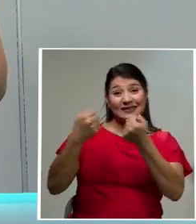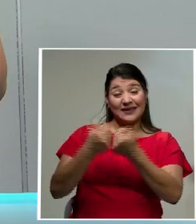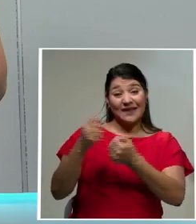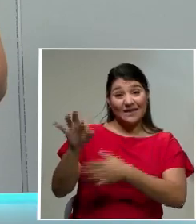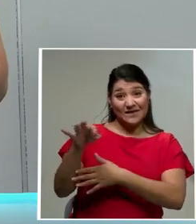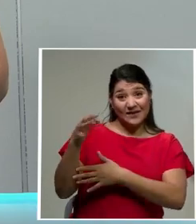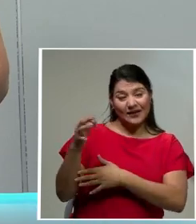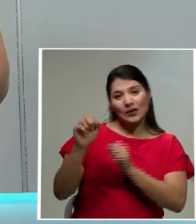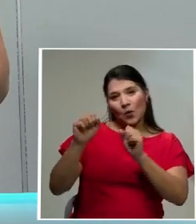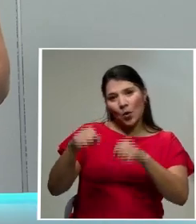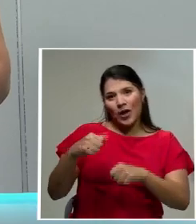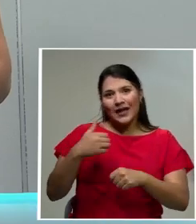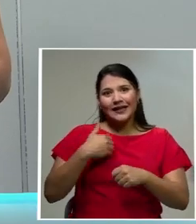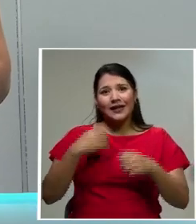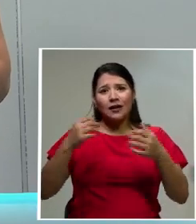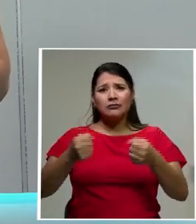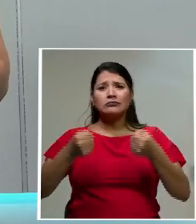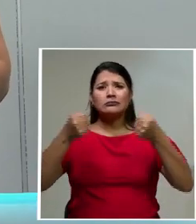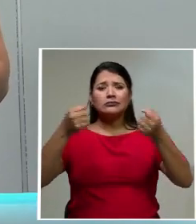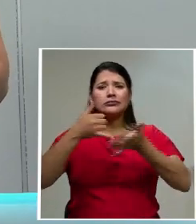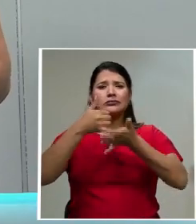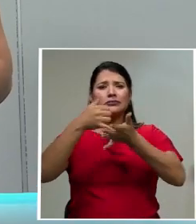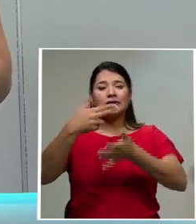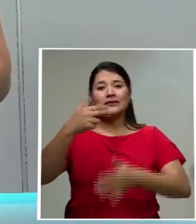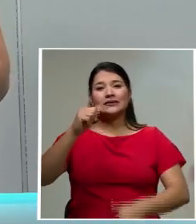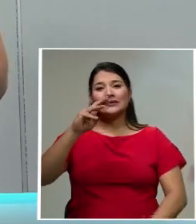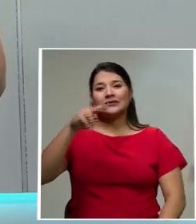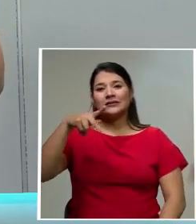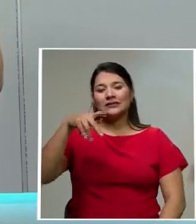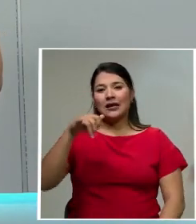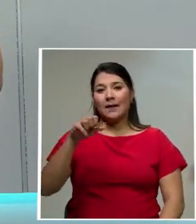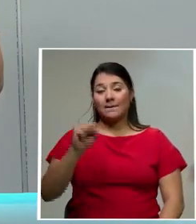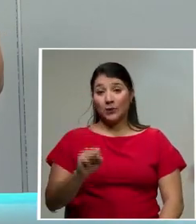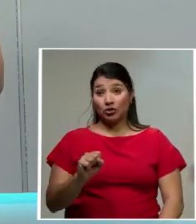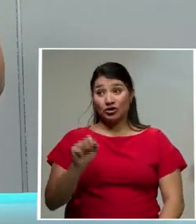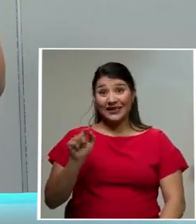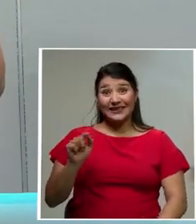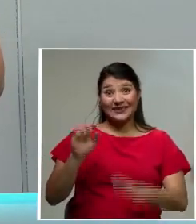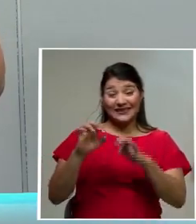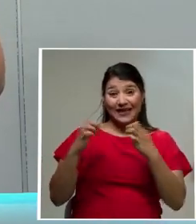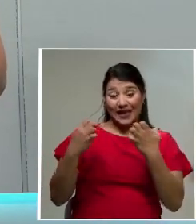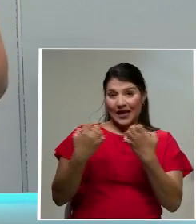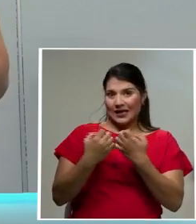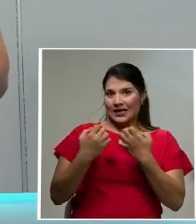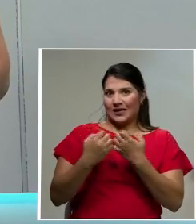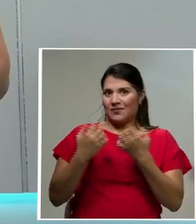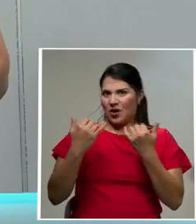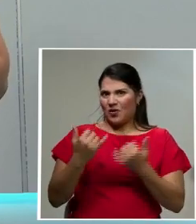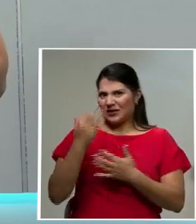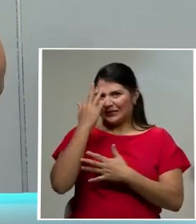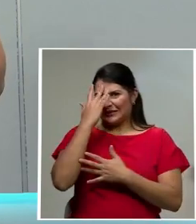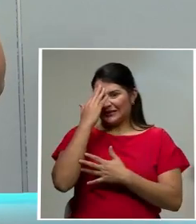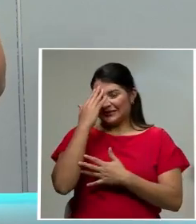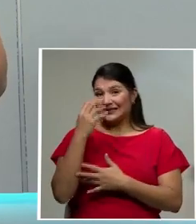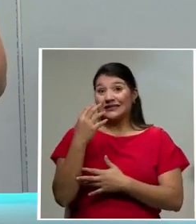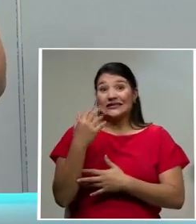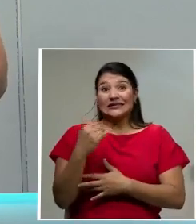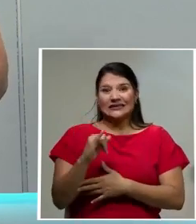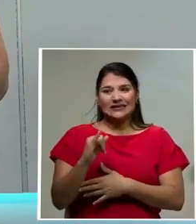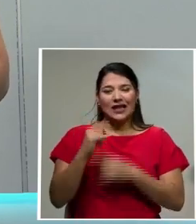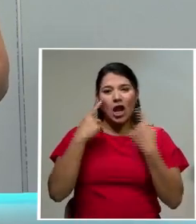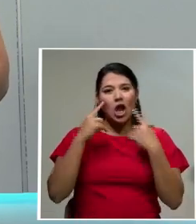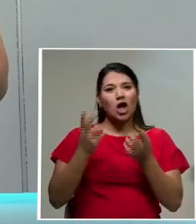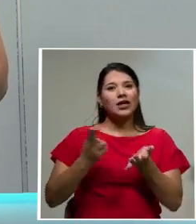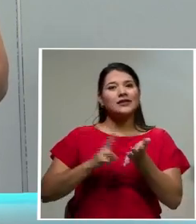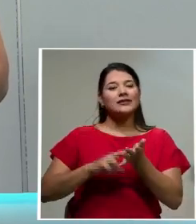la anhelada orejona de la Champions League. El equipo parisino sería temible si se llega a dar la llegada